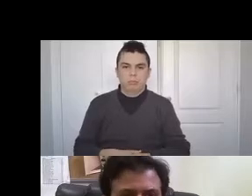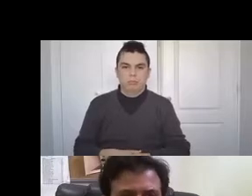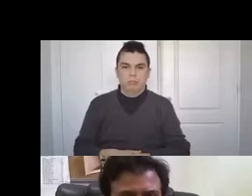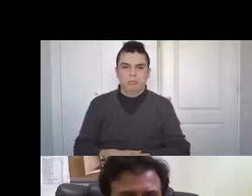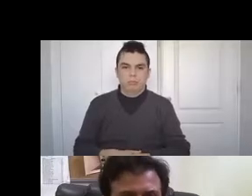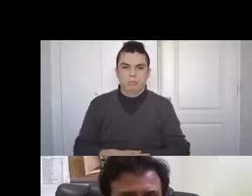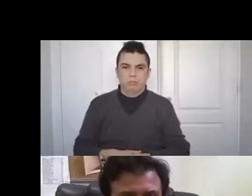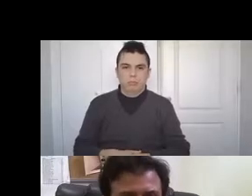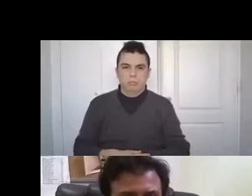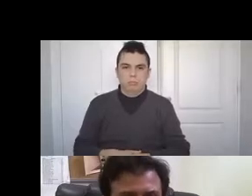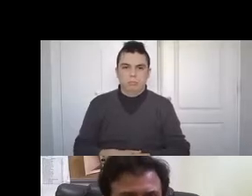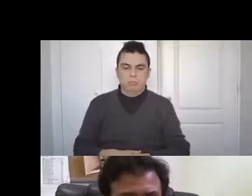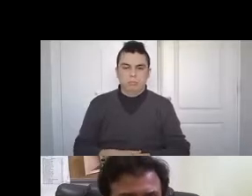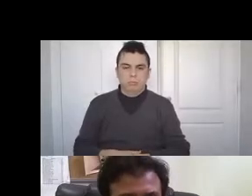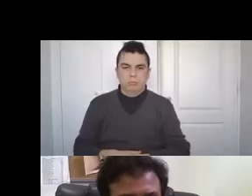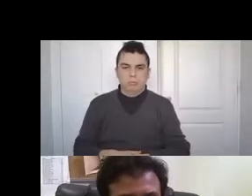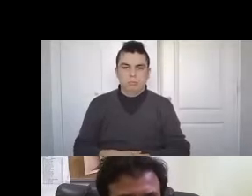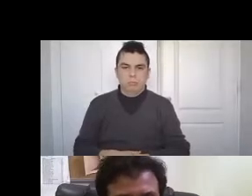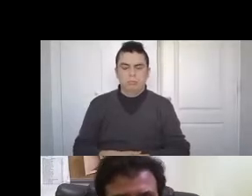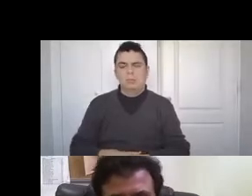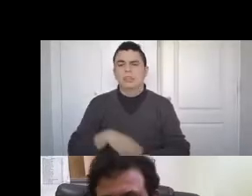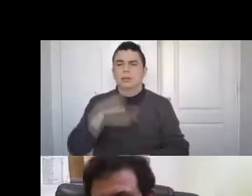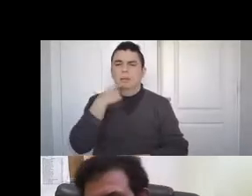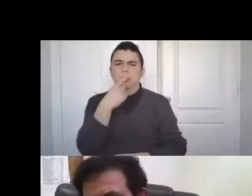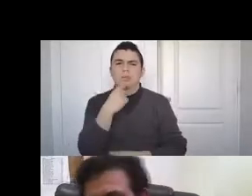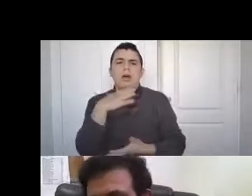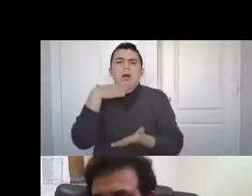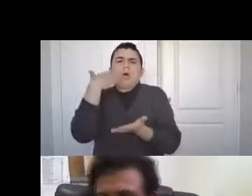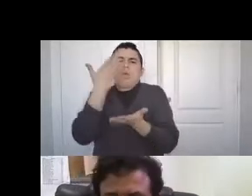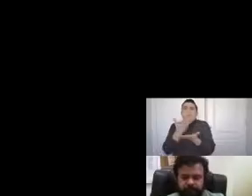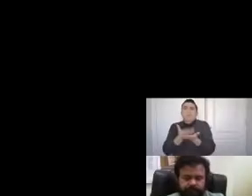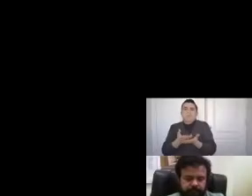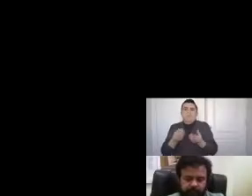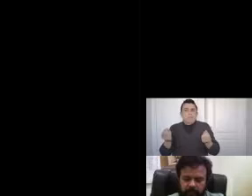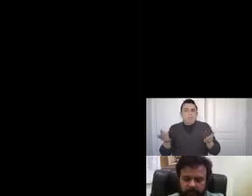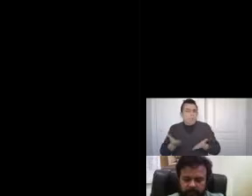¿Desde cuándo? ¿Sí? Yo creo que esta es una pregunta muy